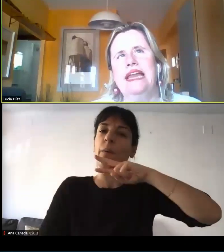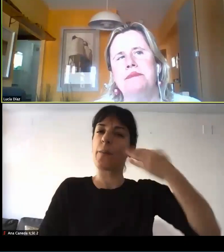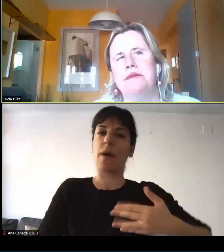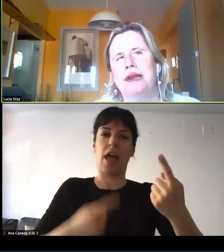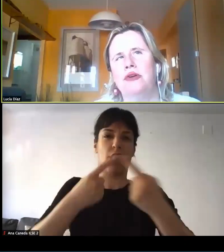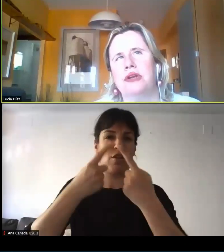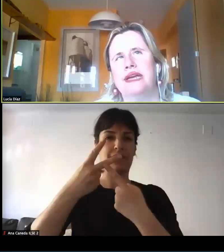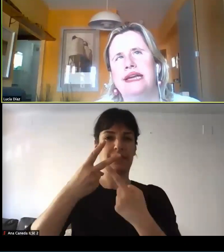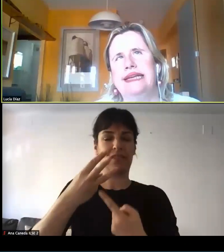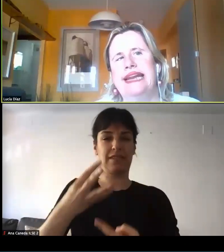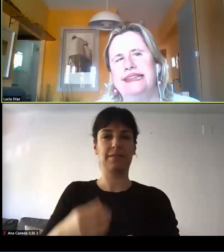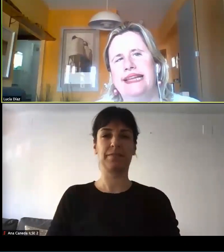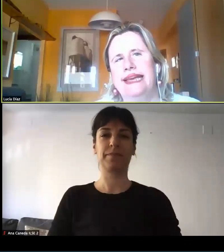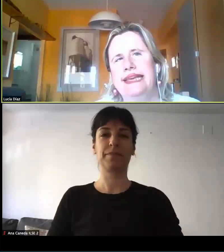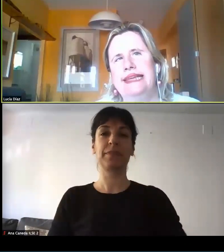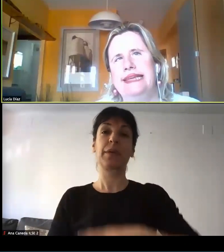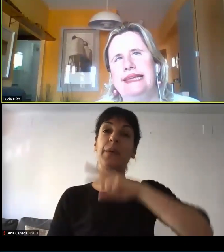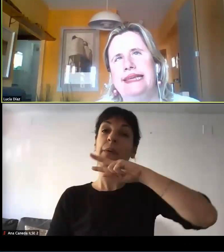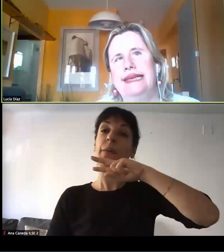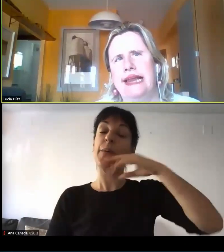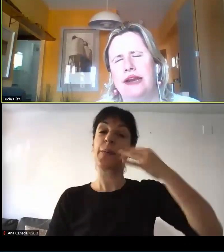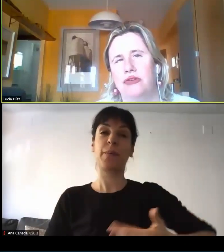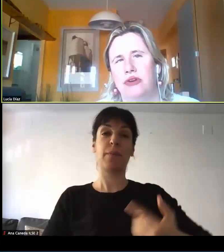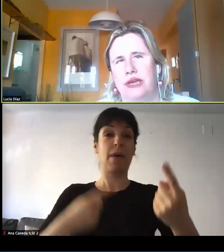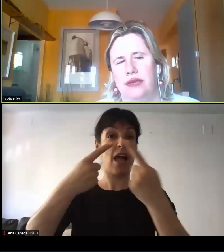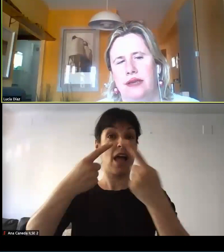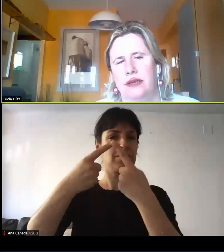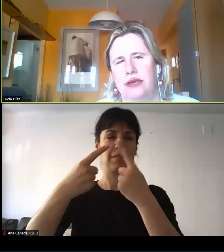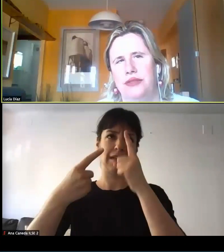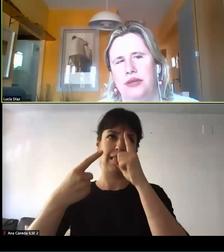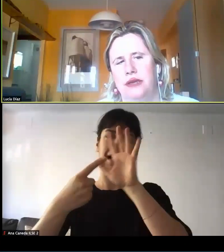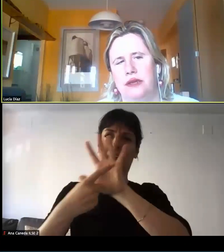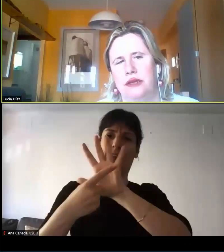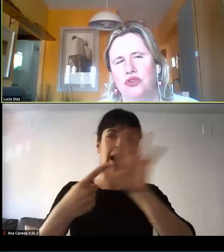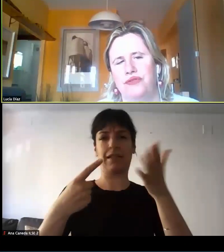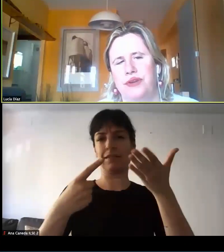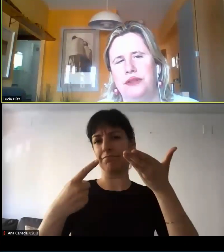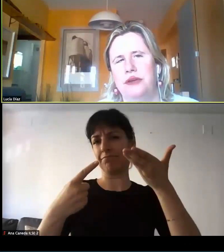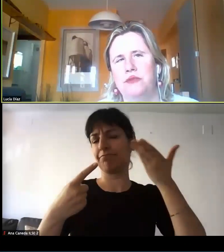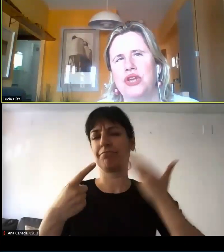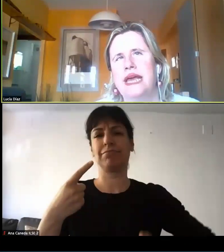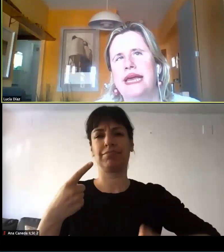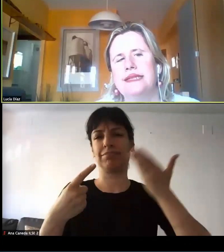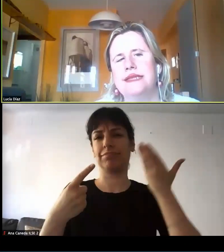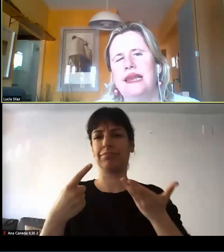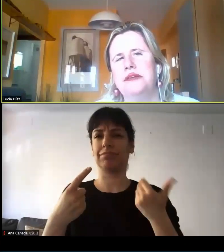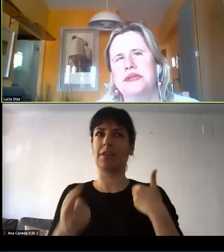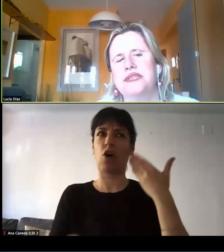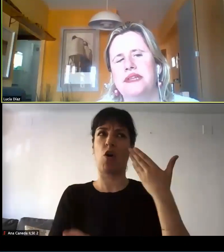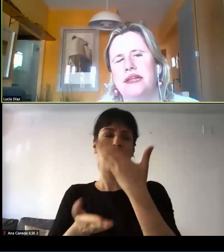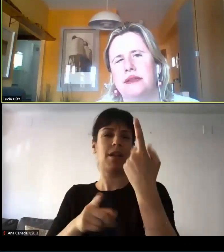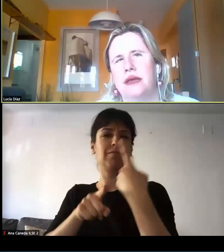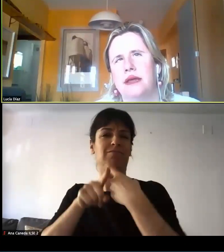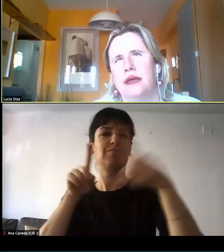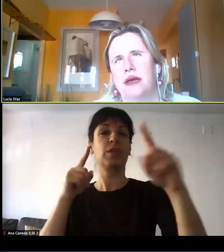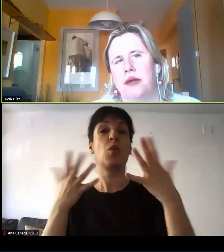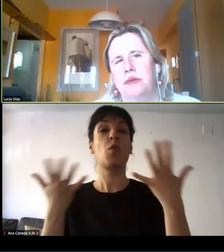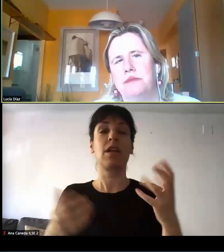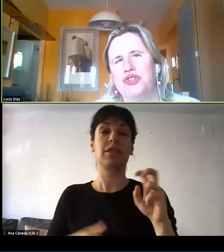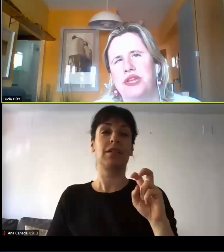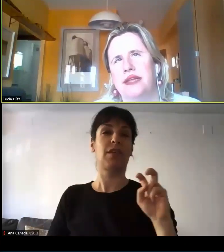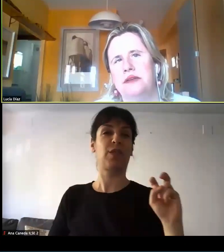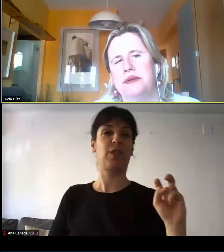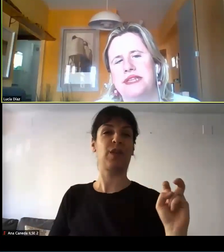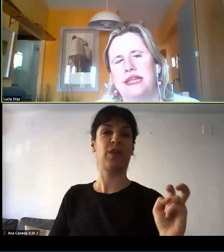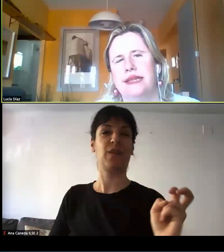El primer valor grande y claro que hace que nos diferenciemos es la diversidad.